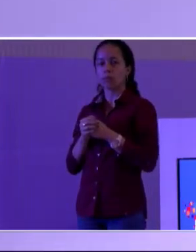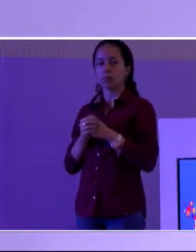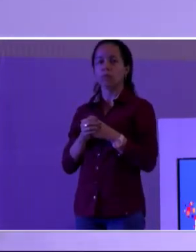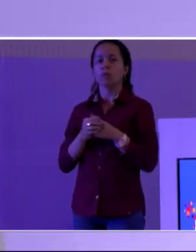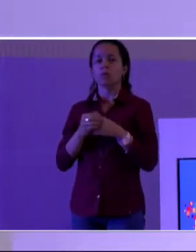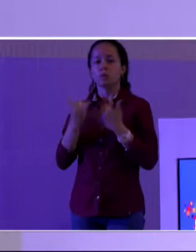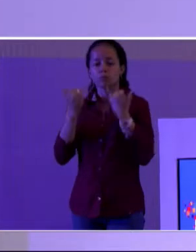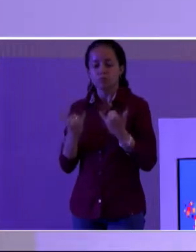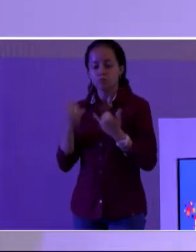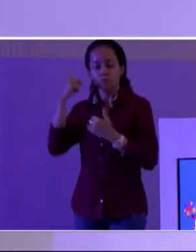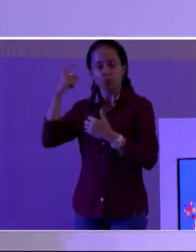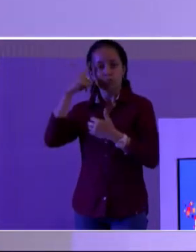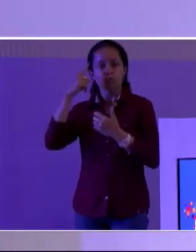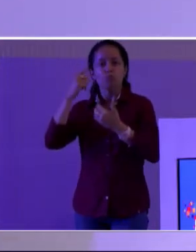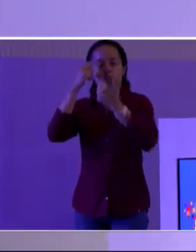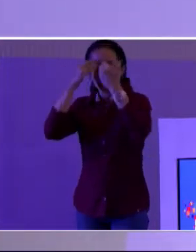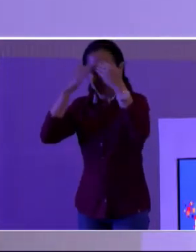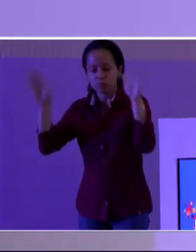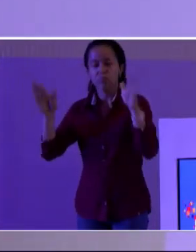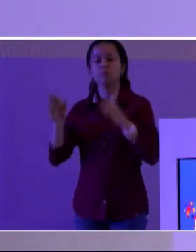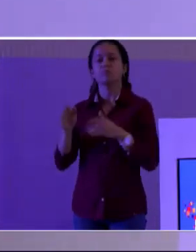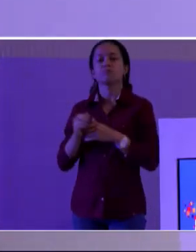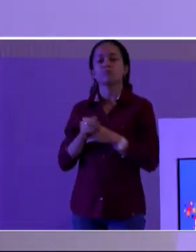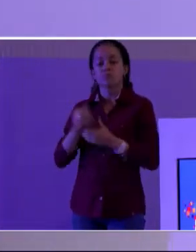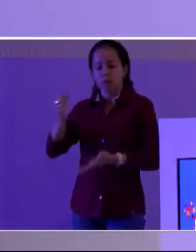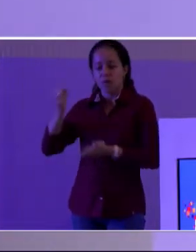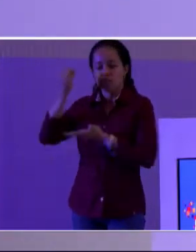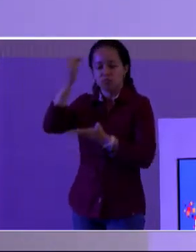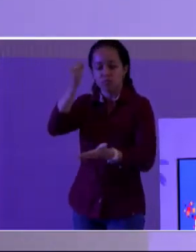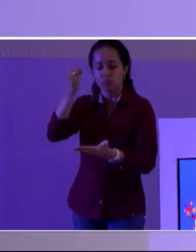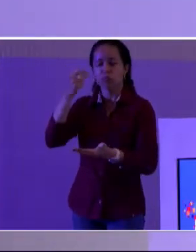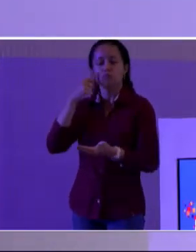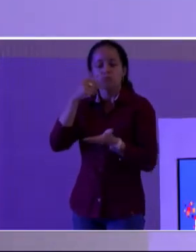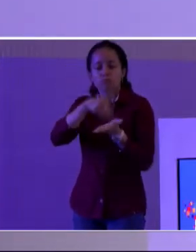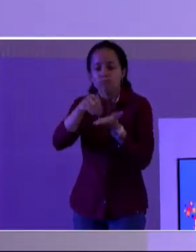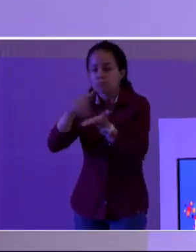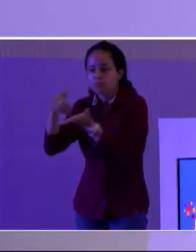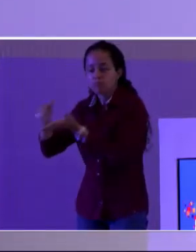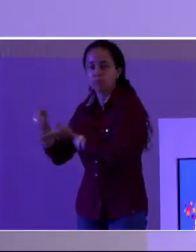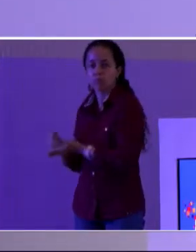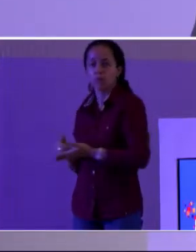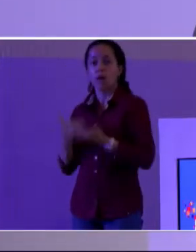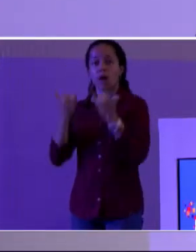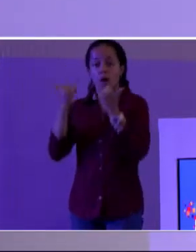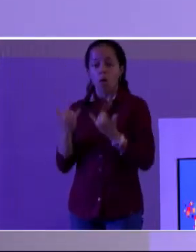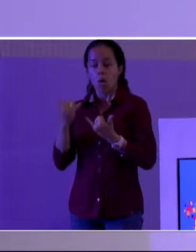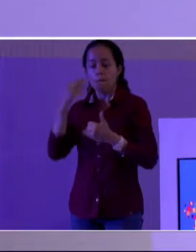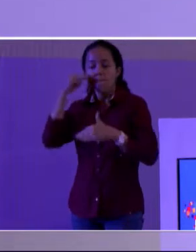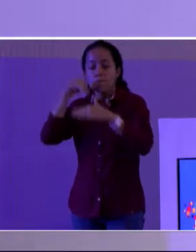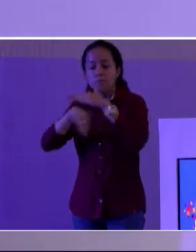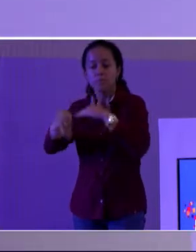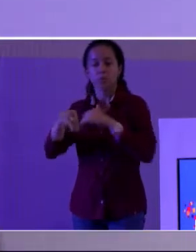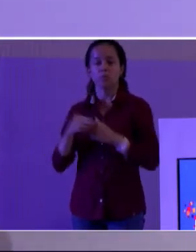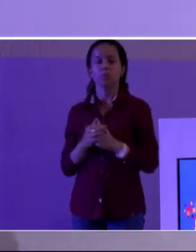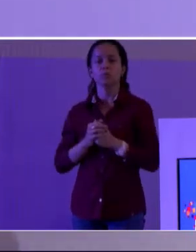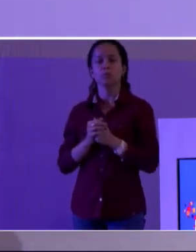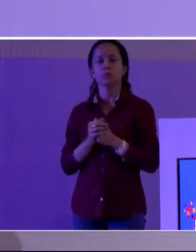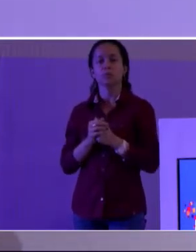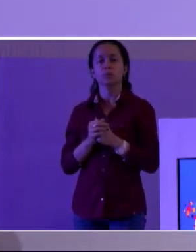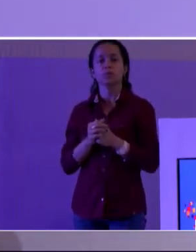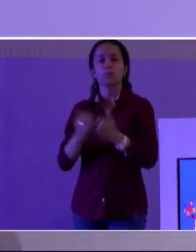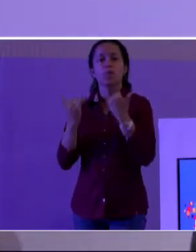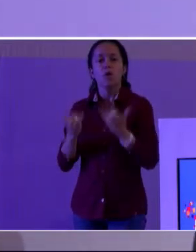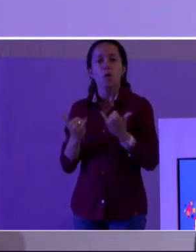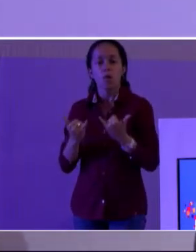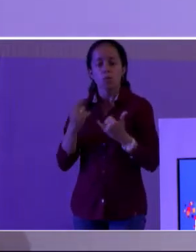pública, sino por la debida ejecución de los recursos. Ya entrando a los componentes misionales, lo que tiene que ver